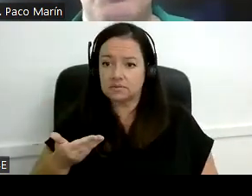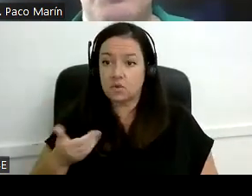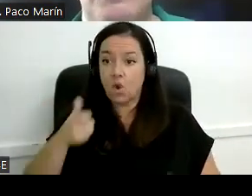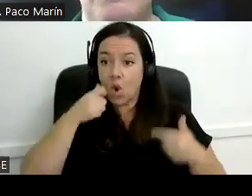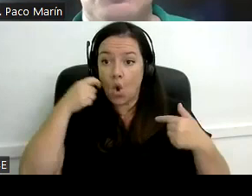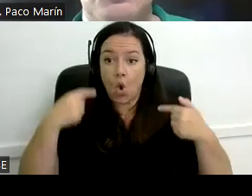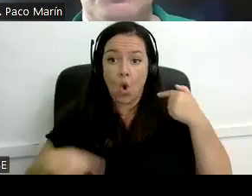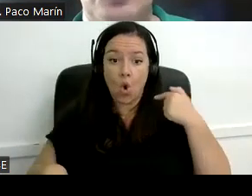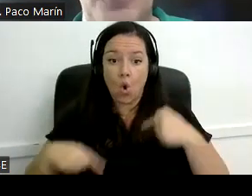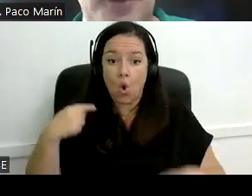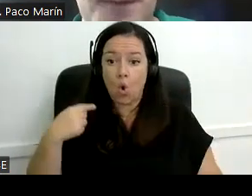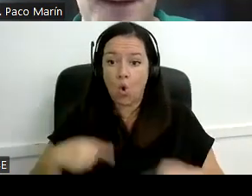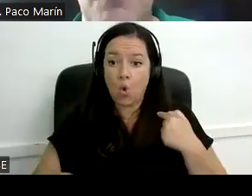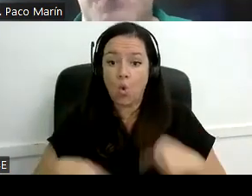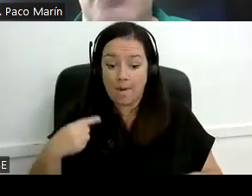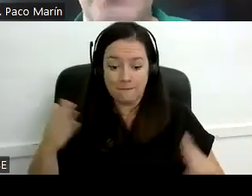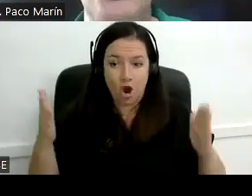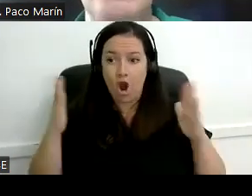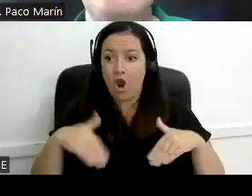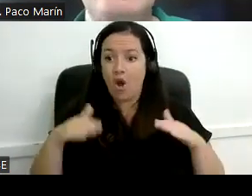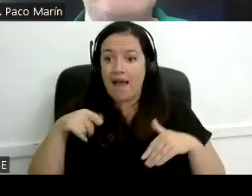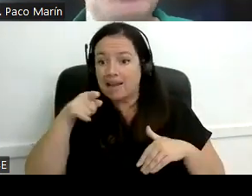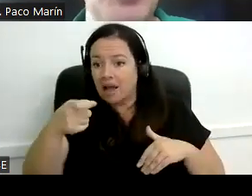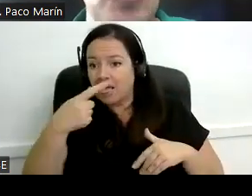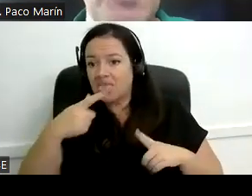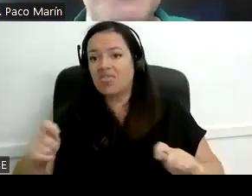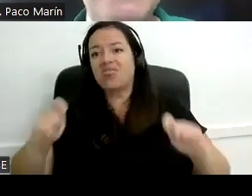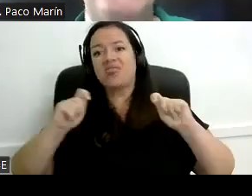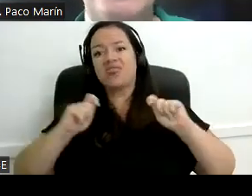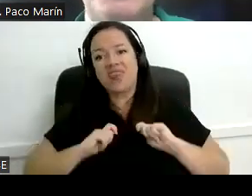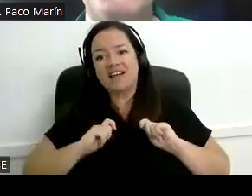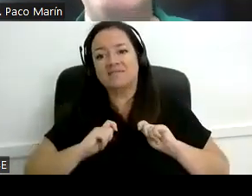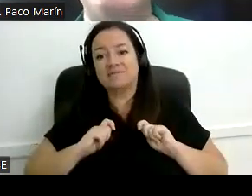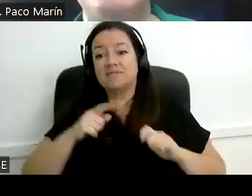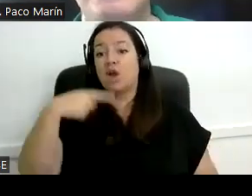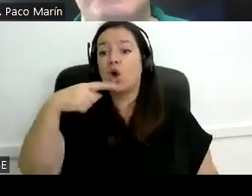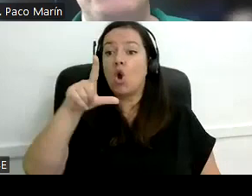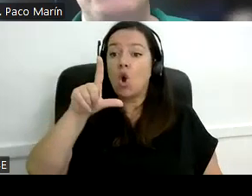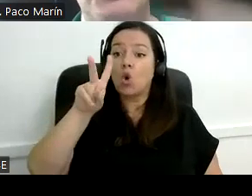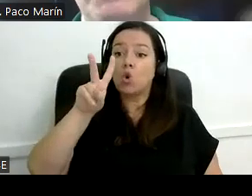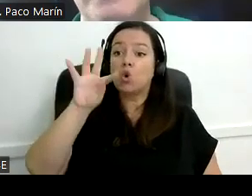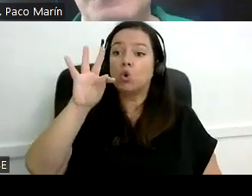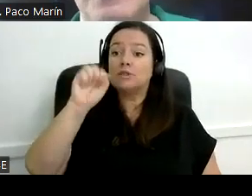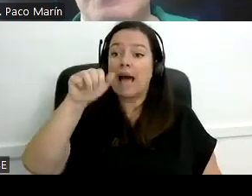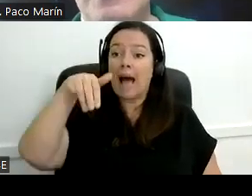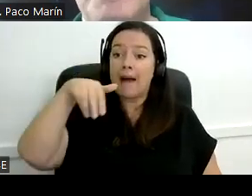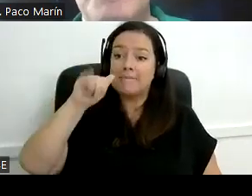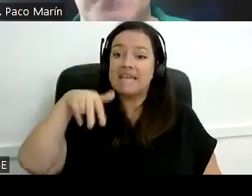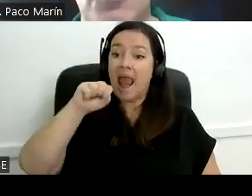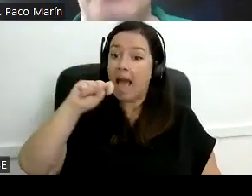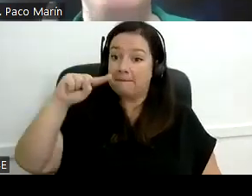cuerpo no los produce, varios de ellos, y excepto la glutamina, que sería más sedante, el resto son